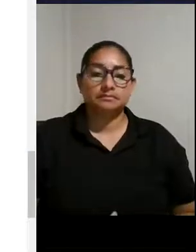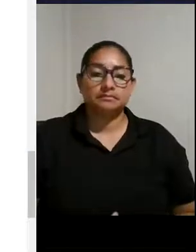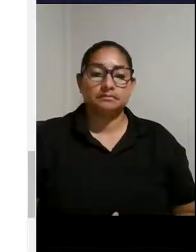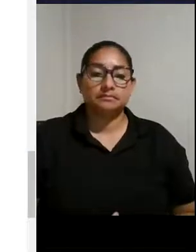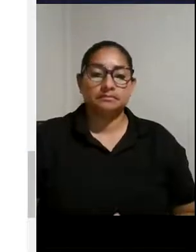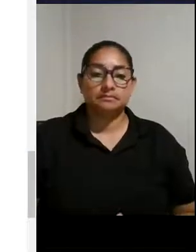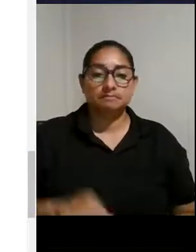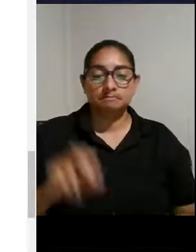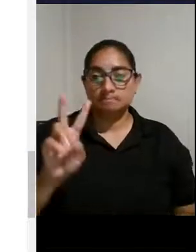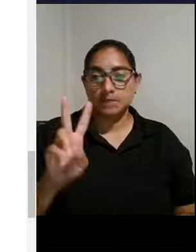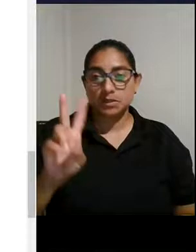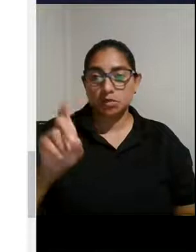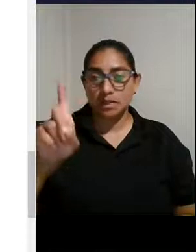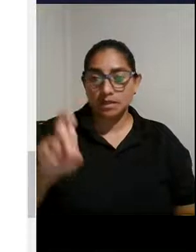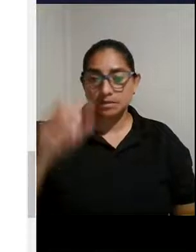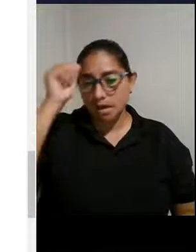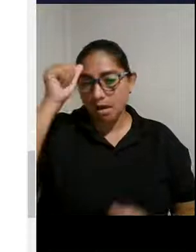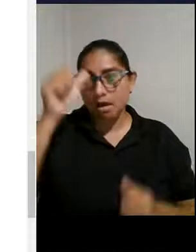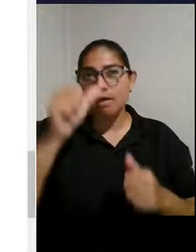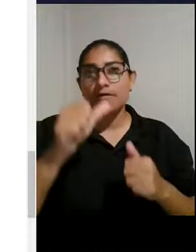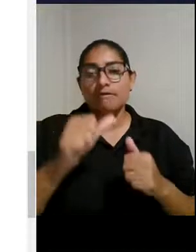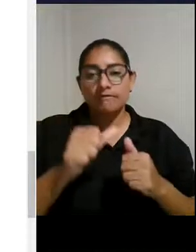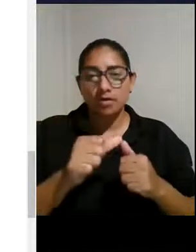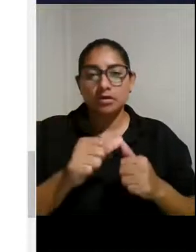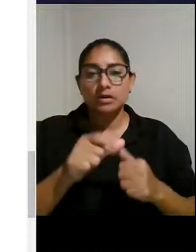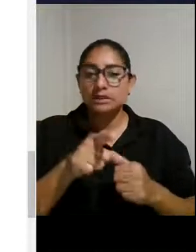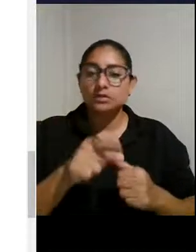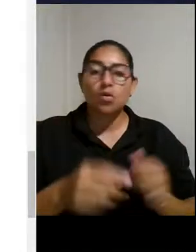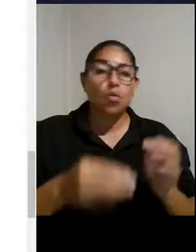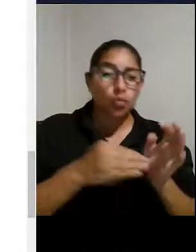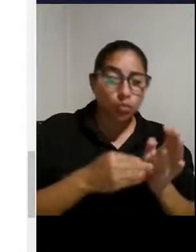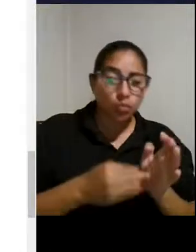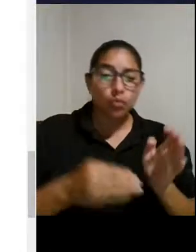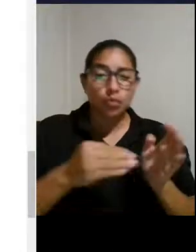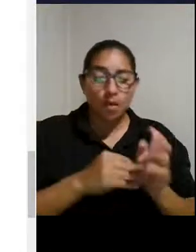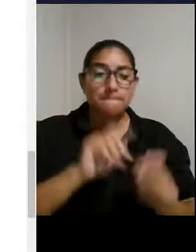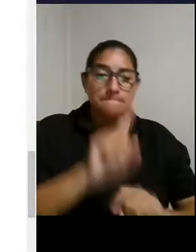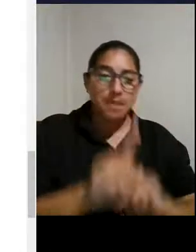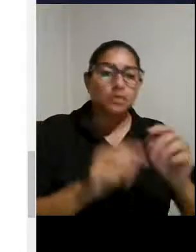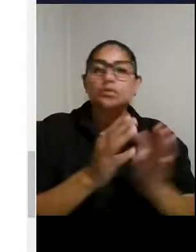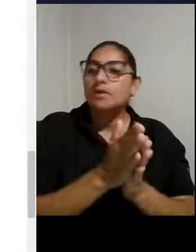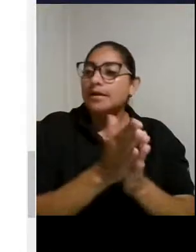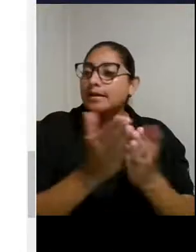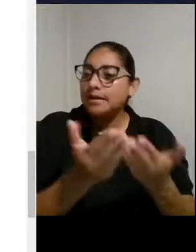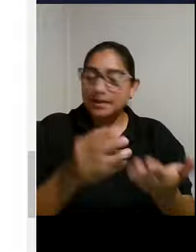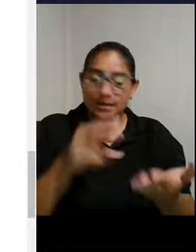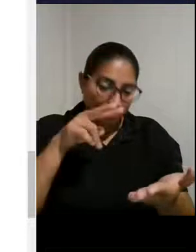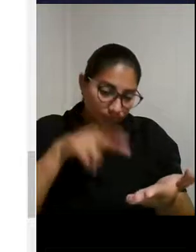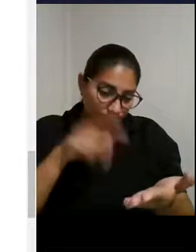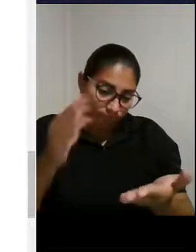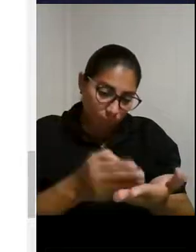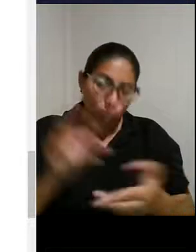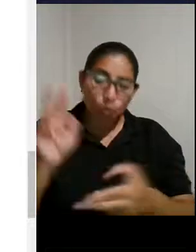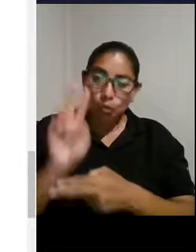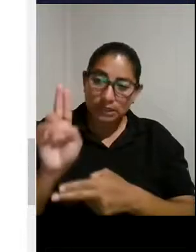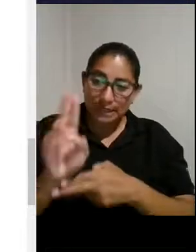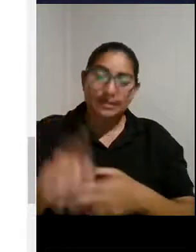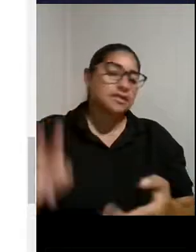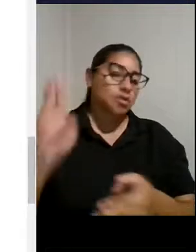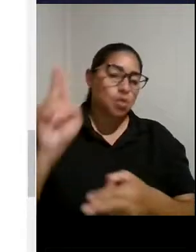22x menos 100. Entonces, recordar, esto es algo que les van a estar consultando a cada rato en el libro, las utilidades, ¿verdad?